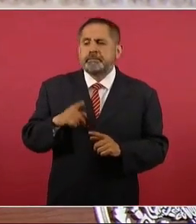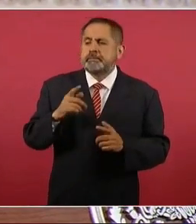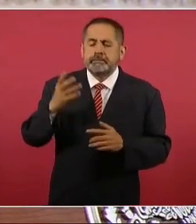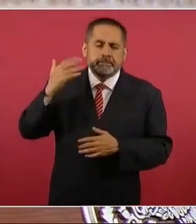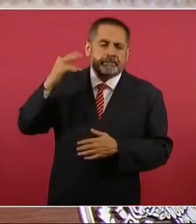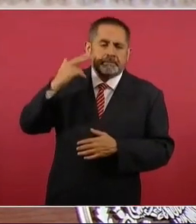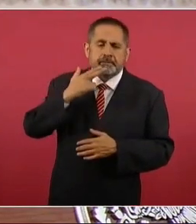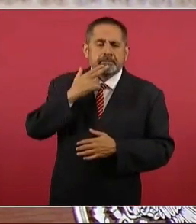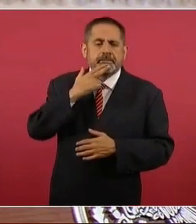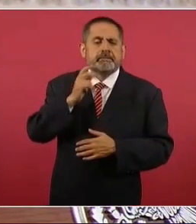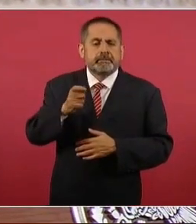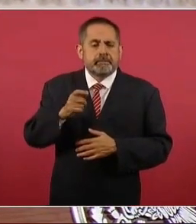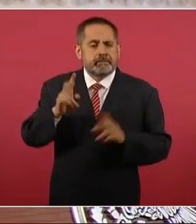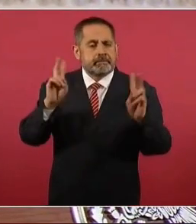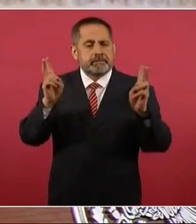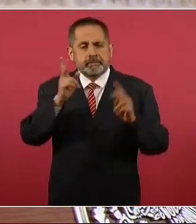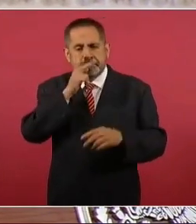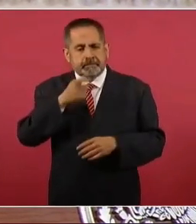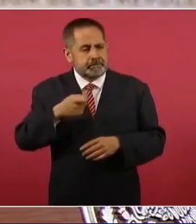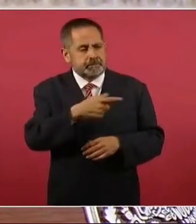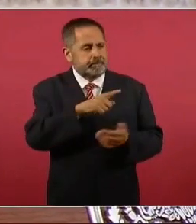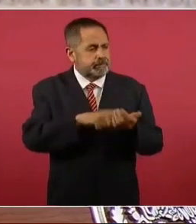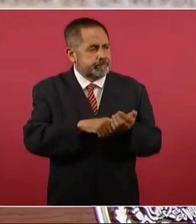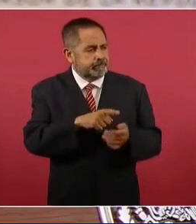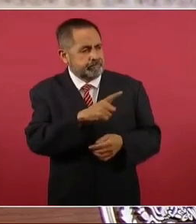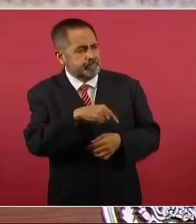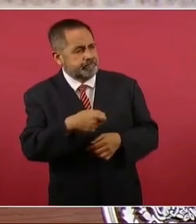usar el término derecha,